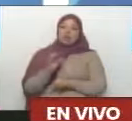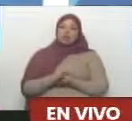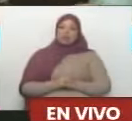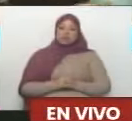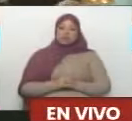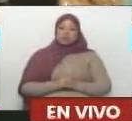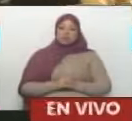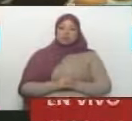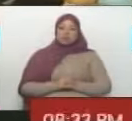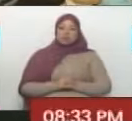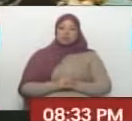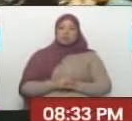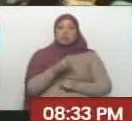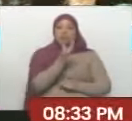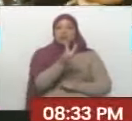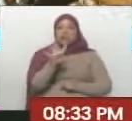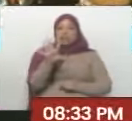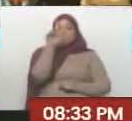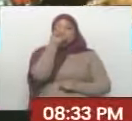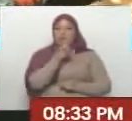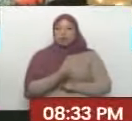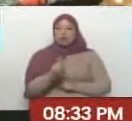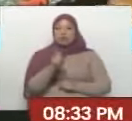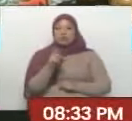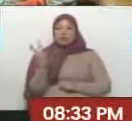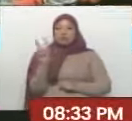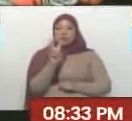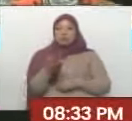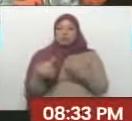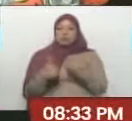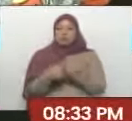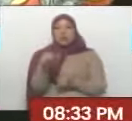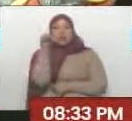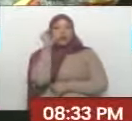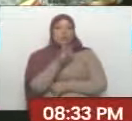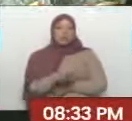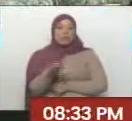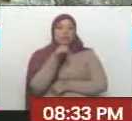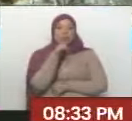los 335 municipios del país,